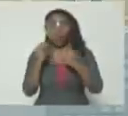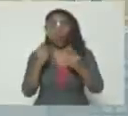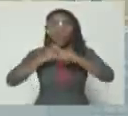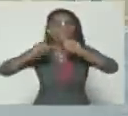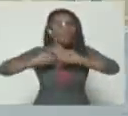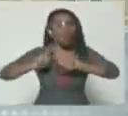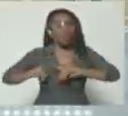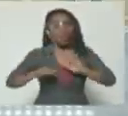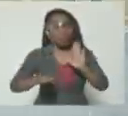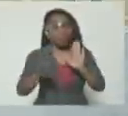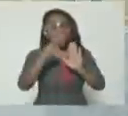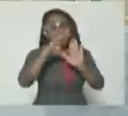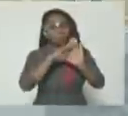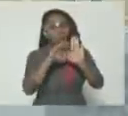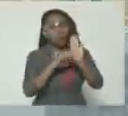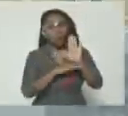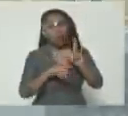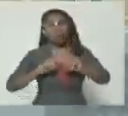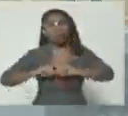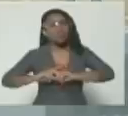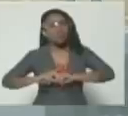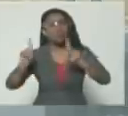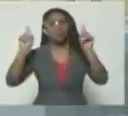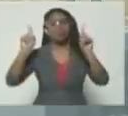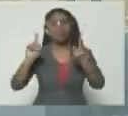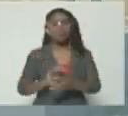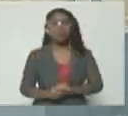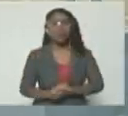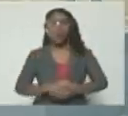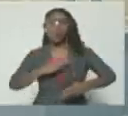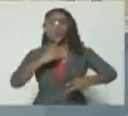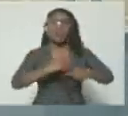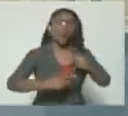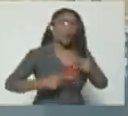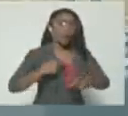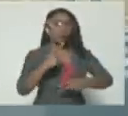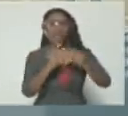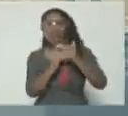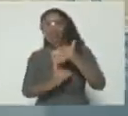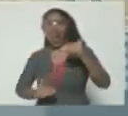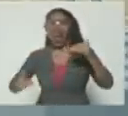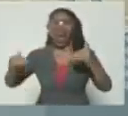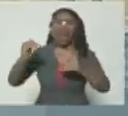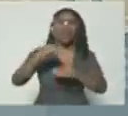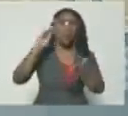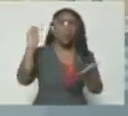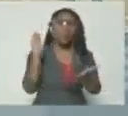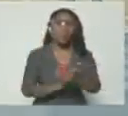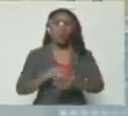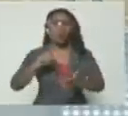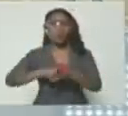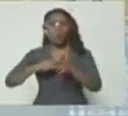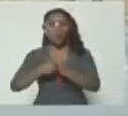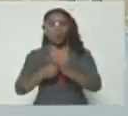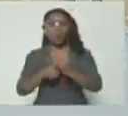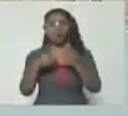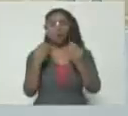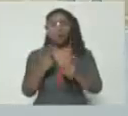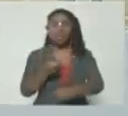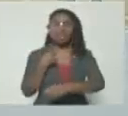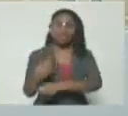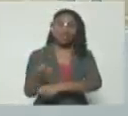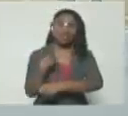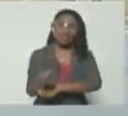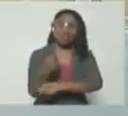diversas escalas, diversificada, productiva, con alto componente tecnológico y mucha inversión de